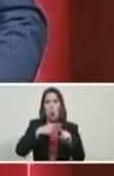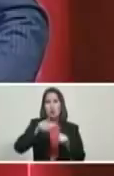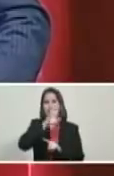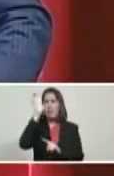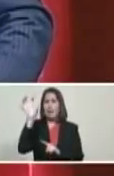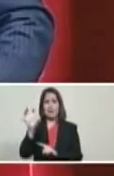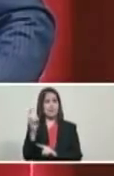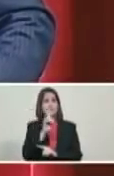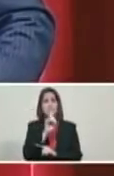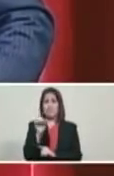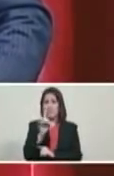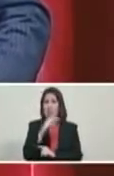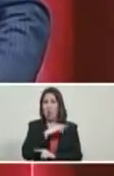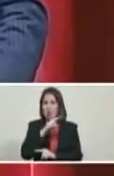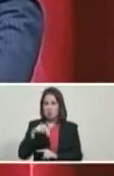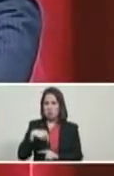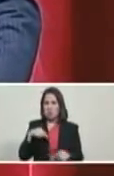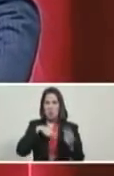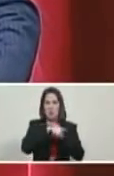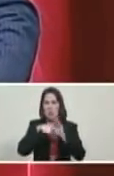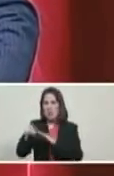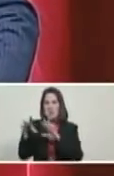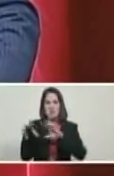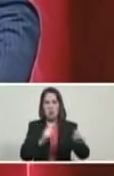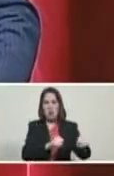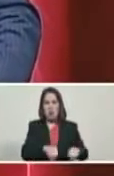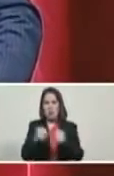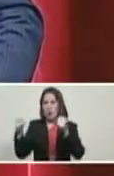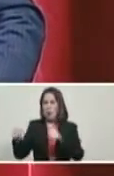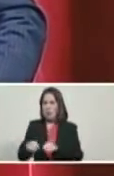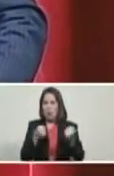Nosotros no nos metemos a derrocar ningún gobierno del mundo.